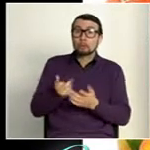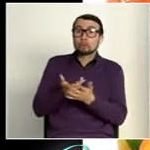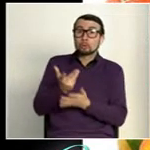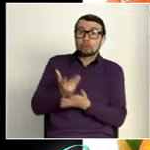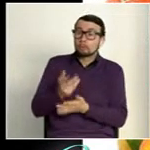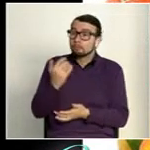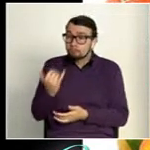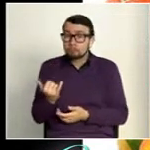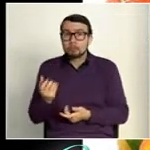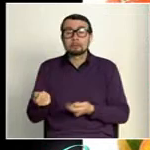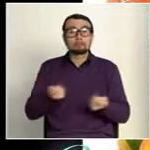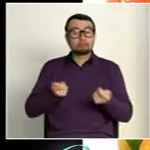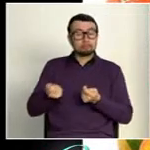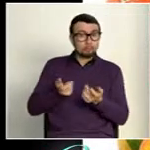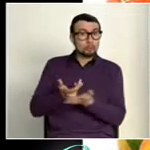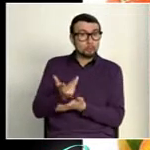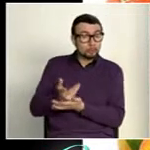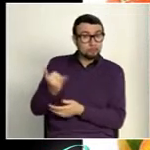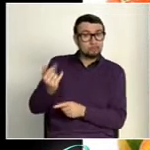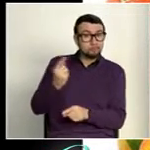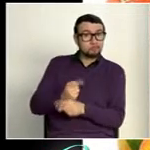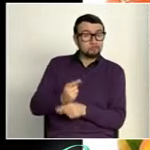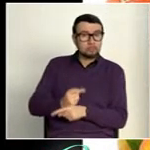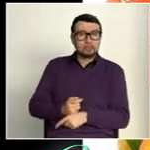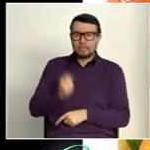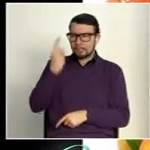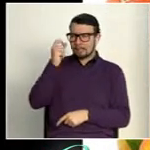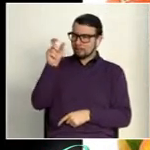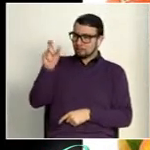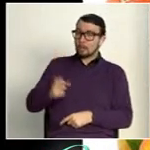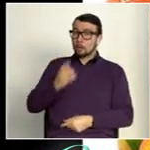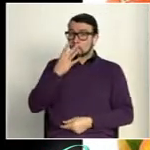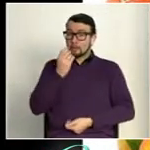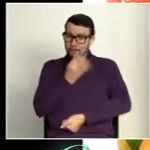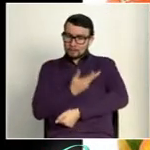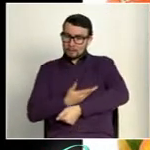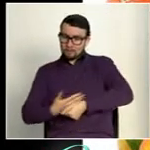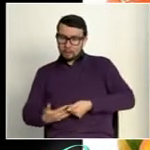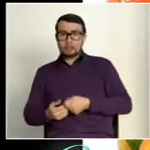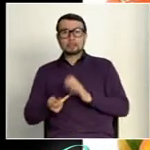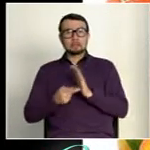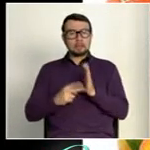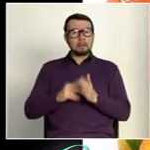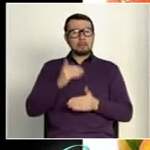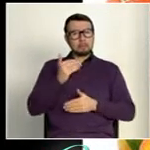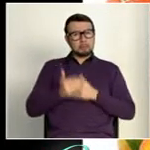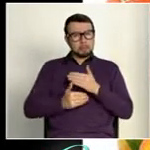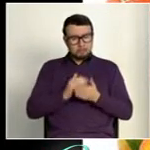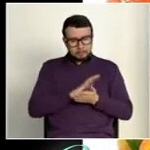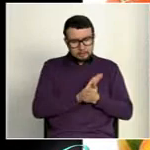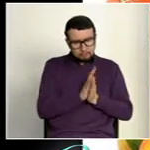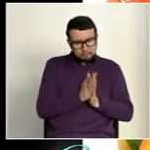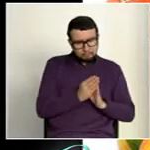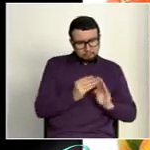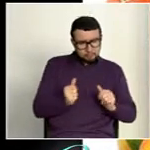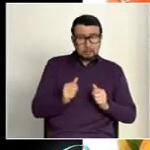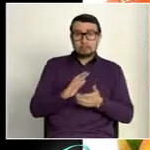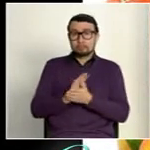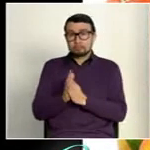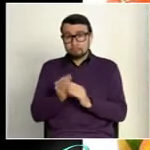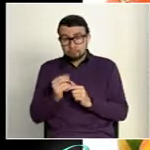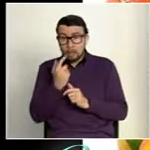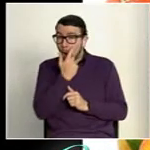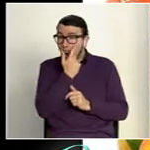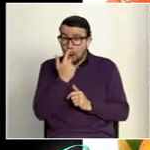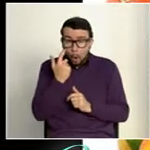comiendo. El entender que diabetes es una enfermedad destructiva, que empieza a dañar, produce